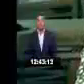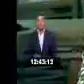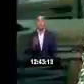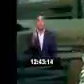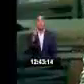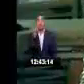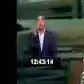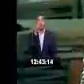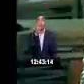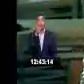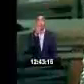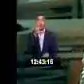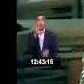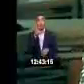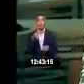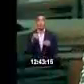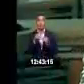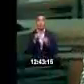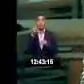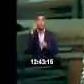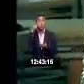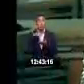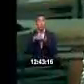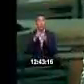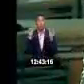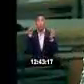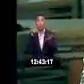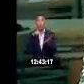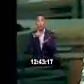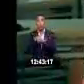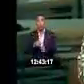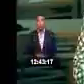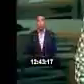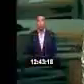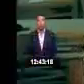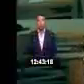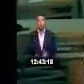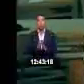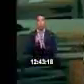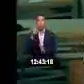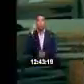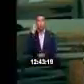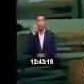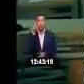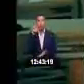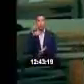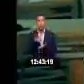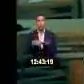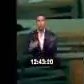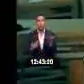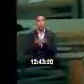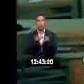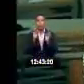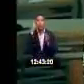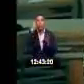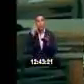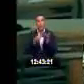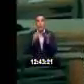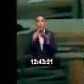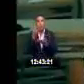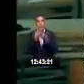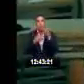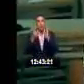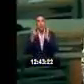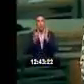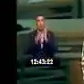las 12:43, amigos, los gobiernos autónomos descentralizados piden al gobierno central nuevos mecanismos para la devolución